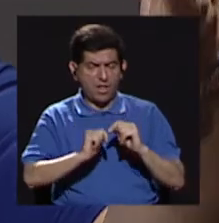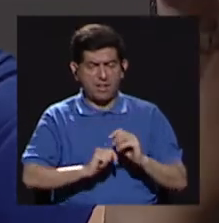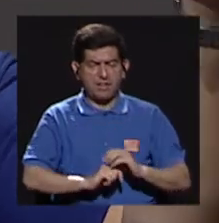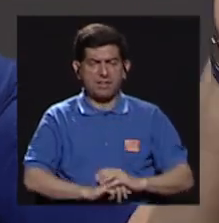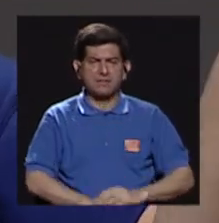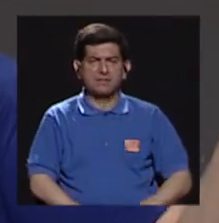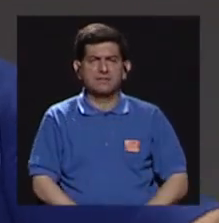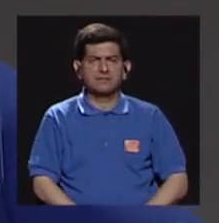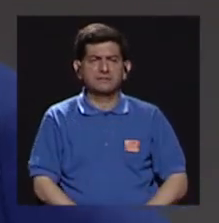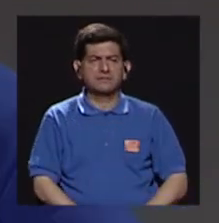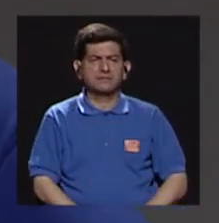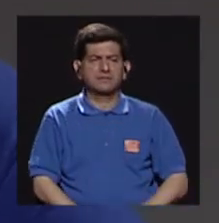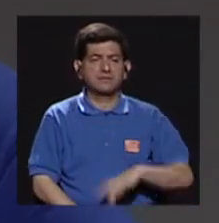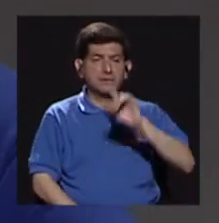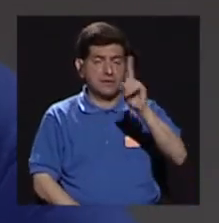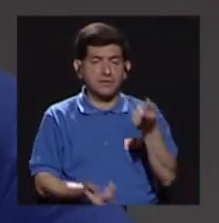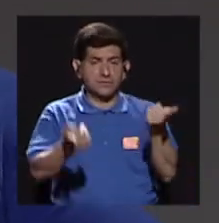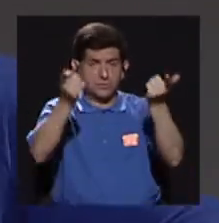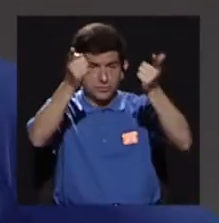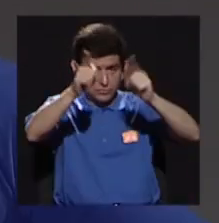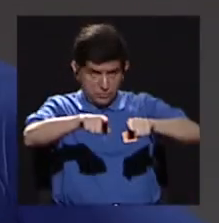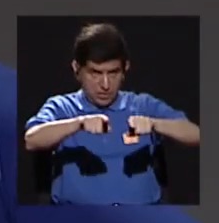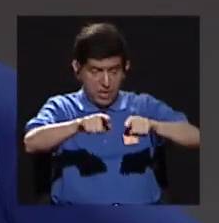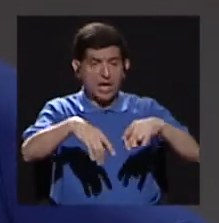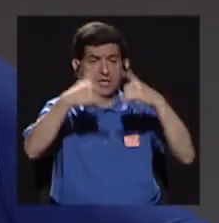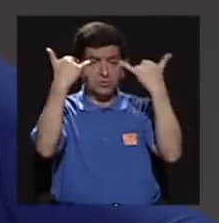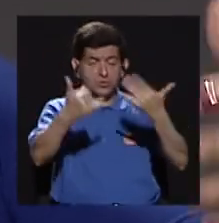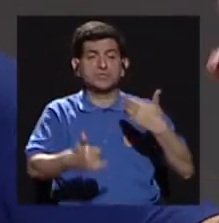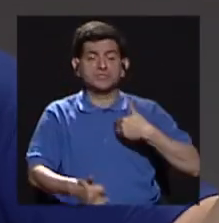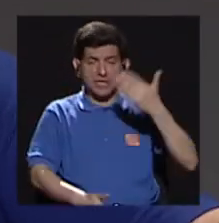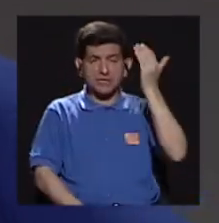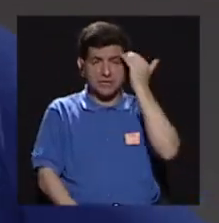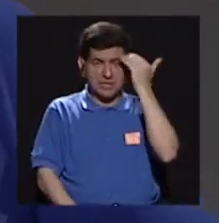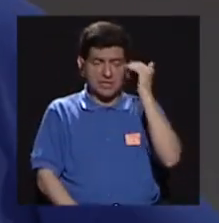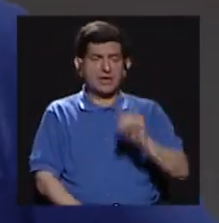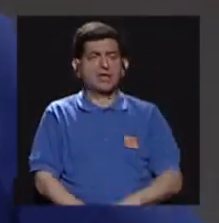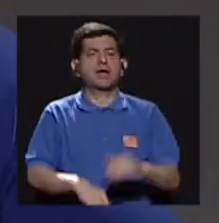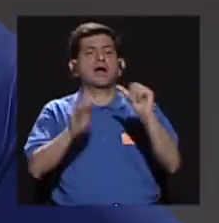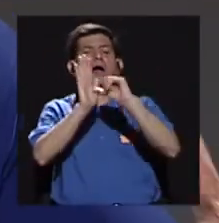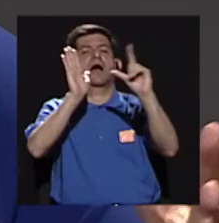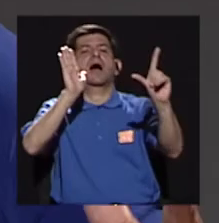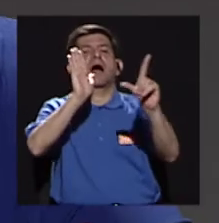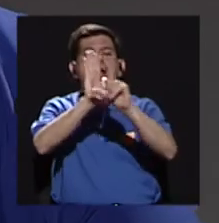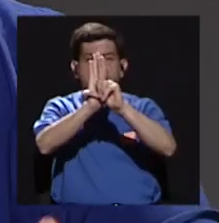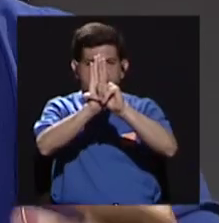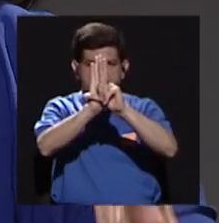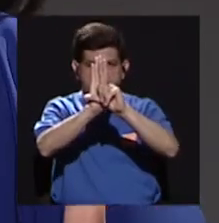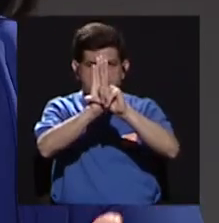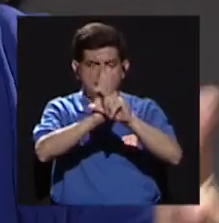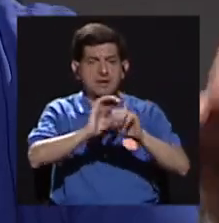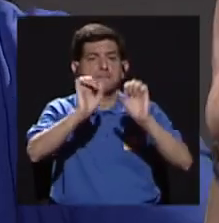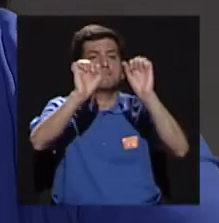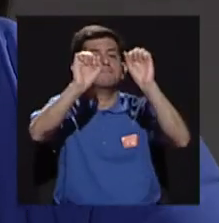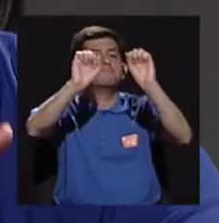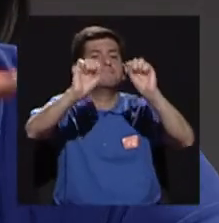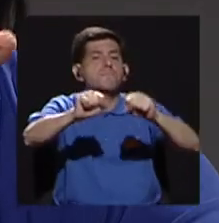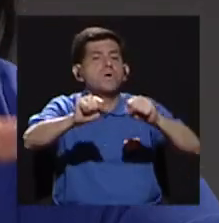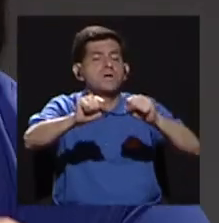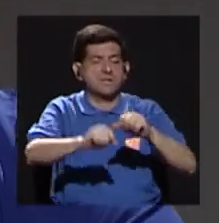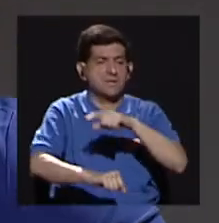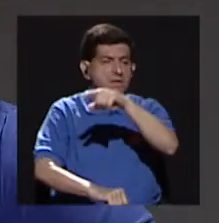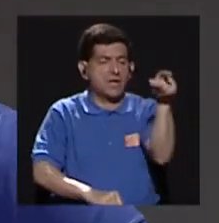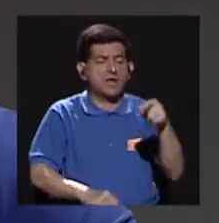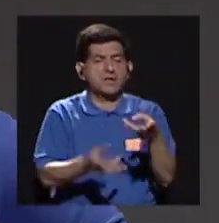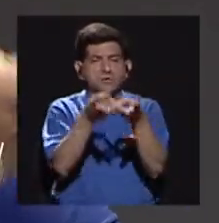en un caso y hay precedente sobre eso la asamblea legislativa puede venir y